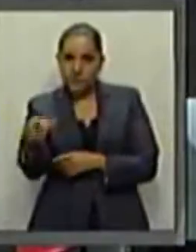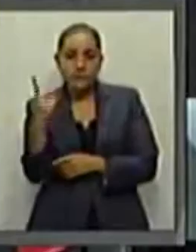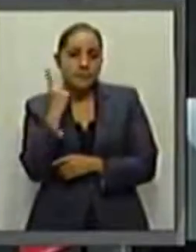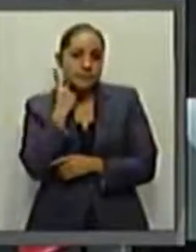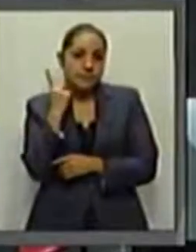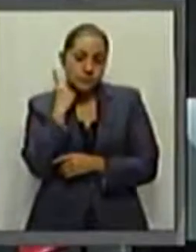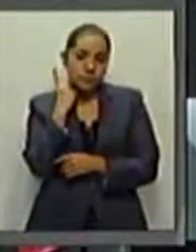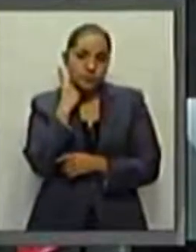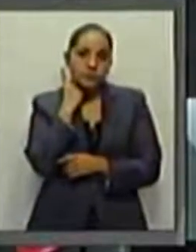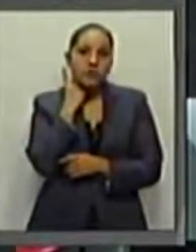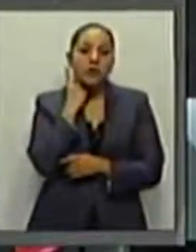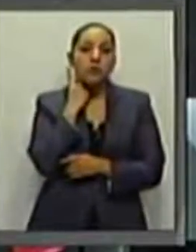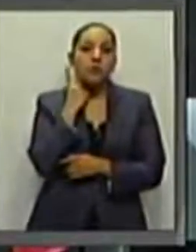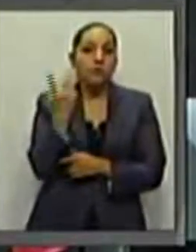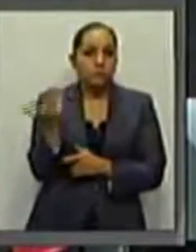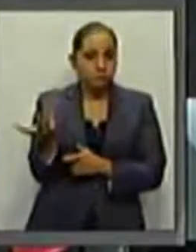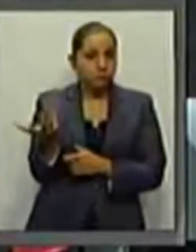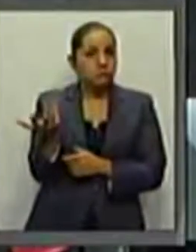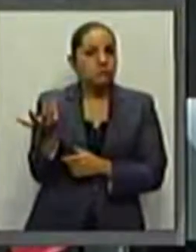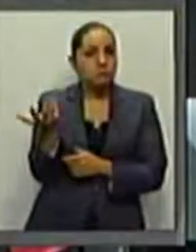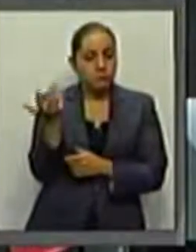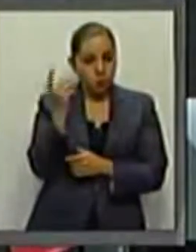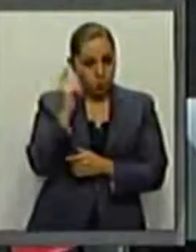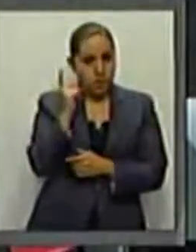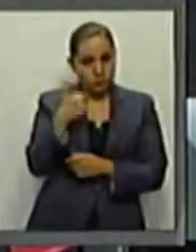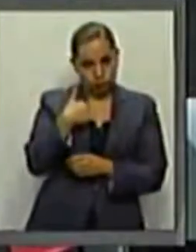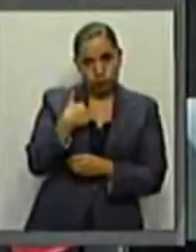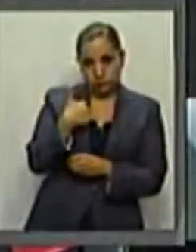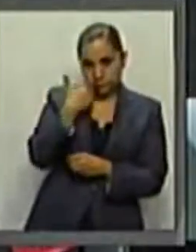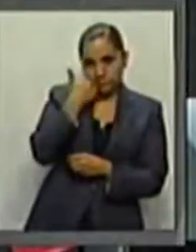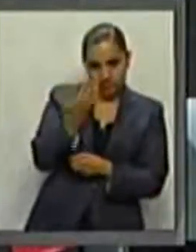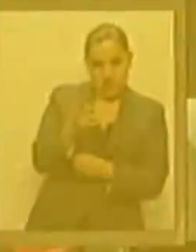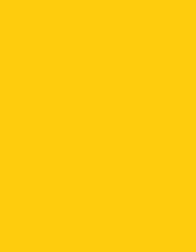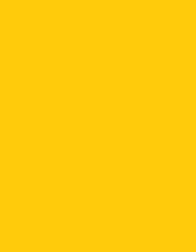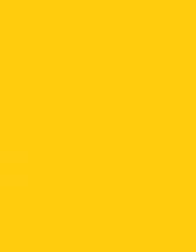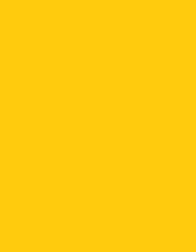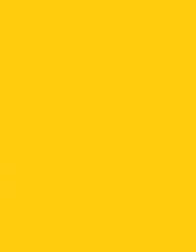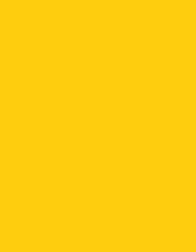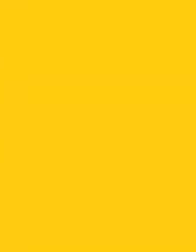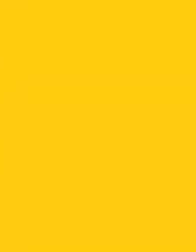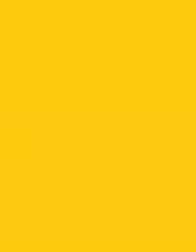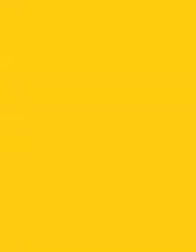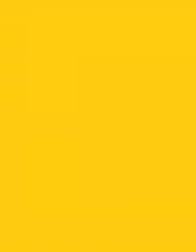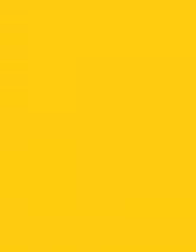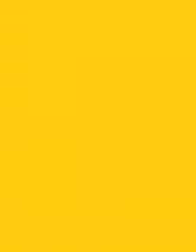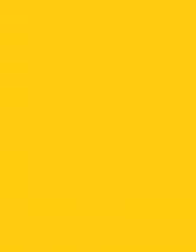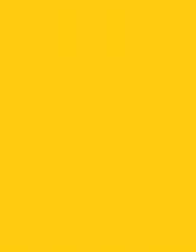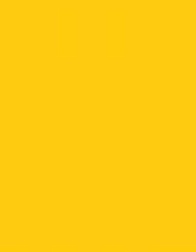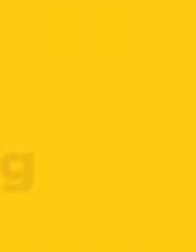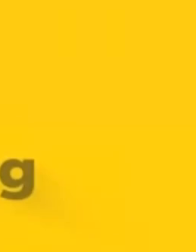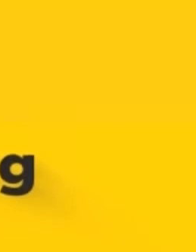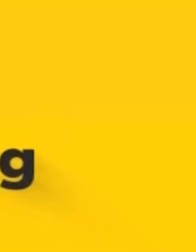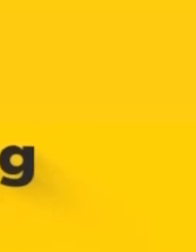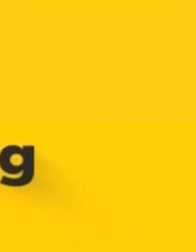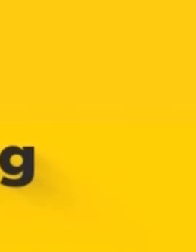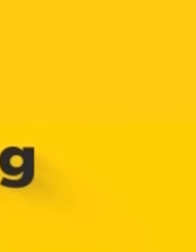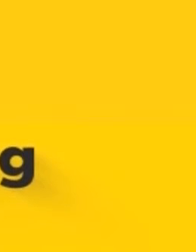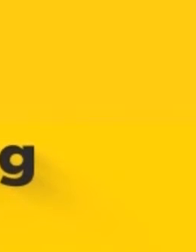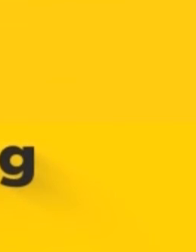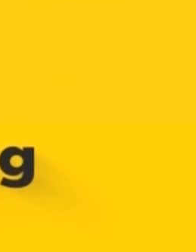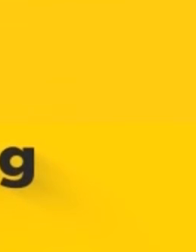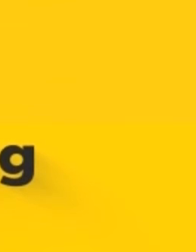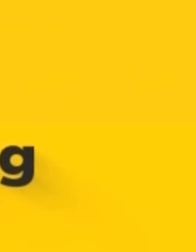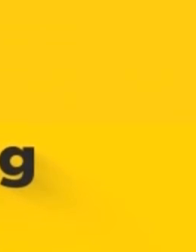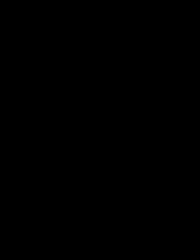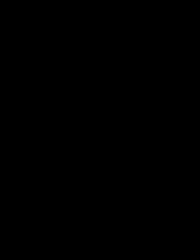diputado que me dé, que sumarme a su iniciativa. Diputados PRD, más cerca de ti.